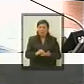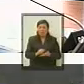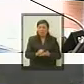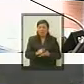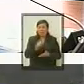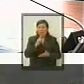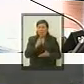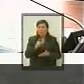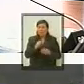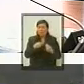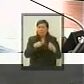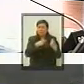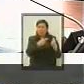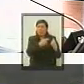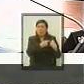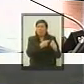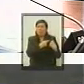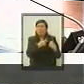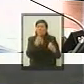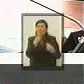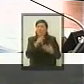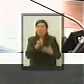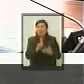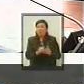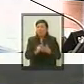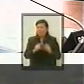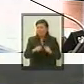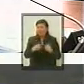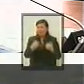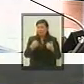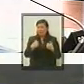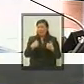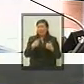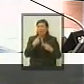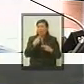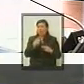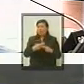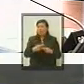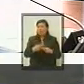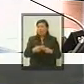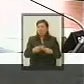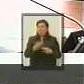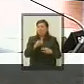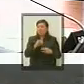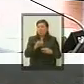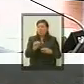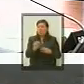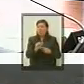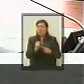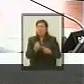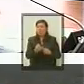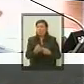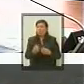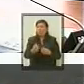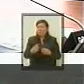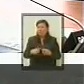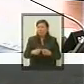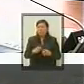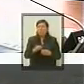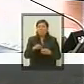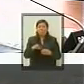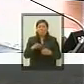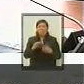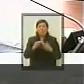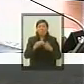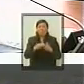Este es un compromiso para que exista lo que se llama realmente inclusión social incluyamos a a Puerto